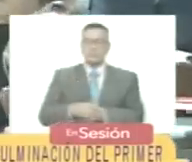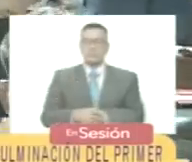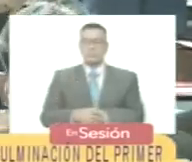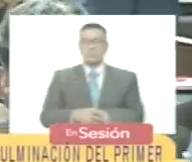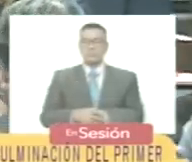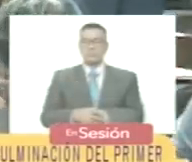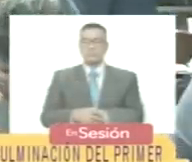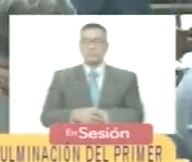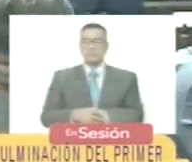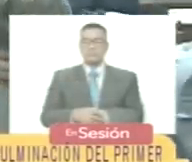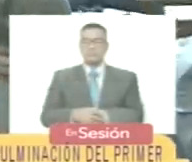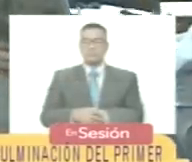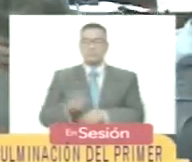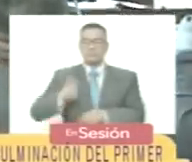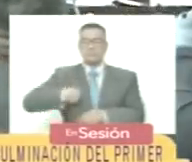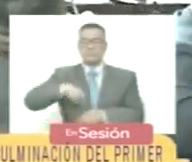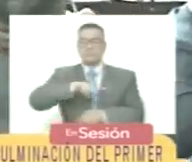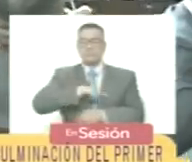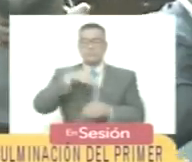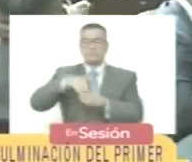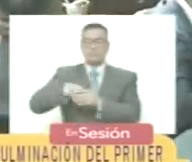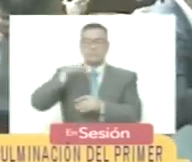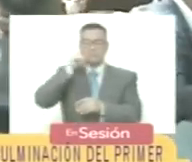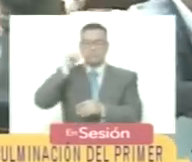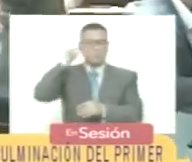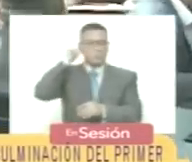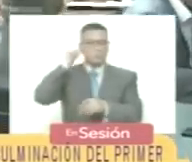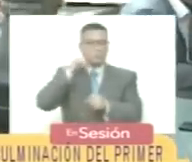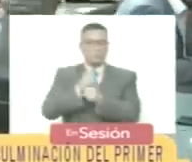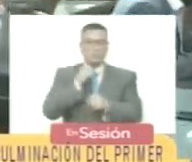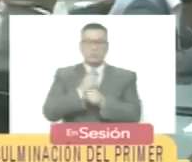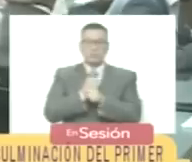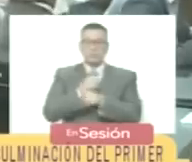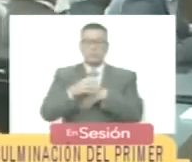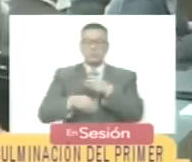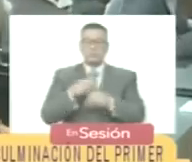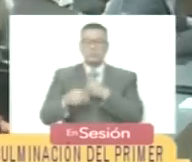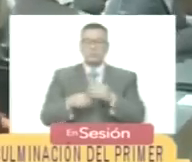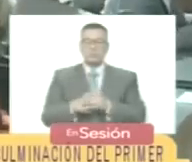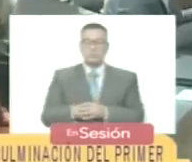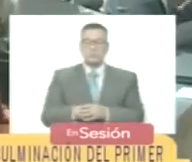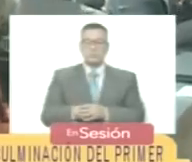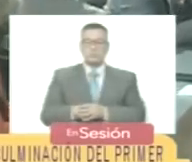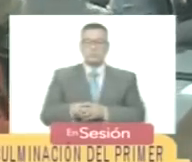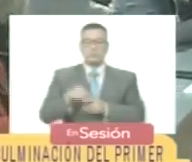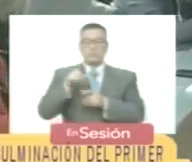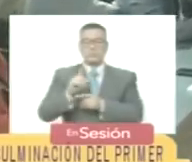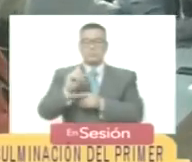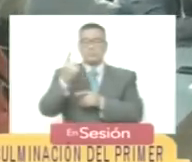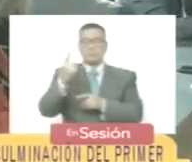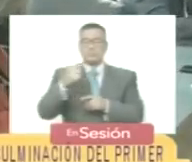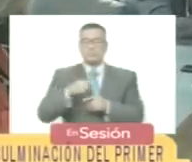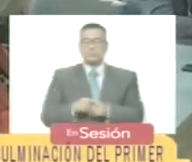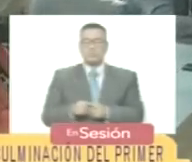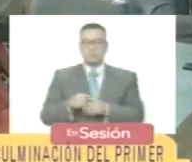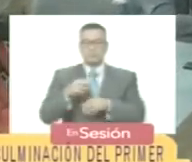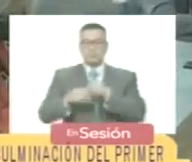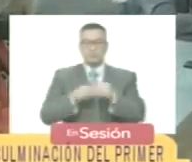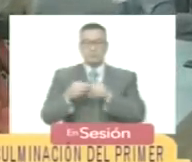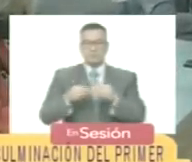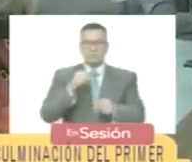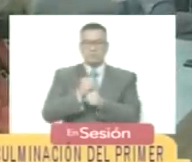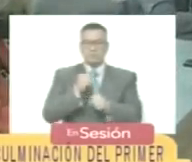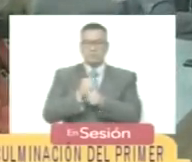a nuestros electoras y electoras del trabajo que hemos realizado en este primer periodo